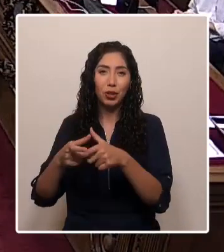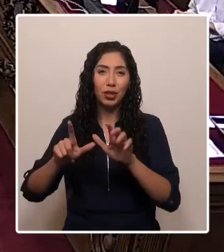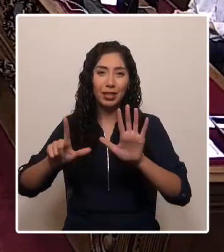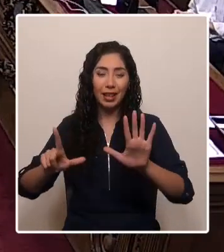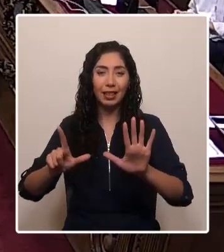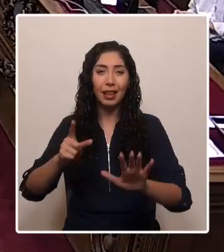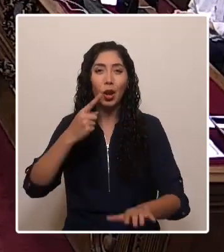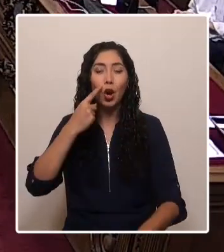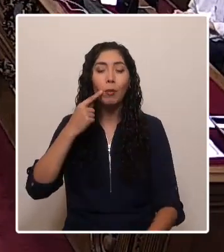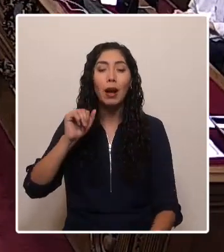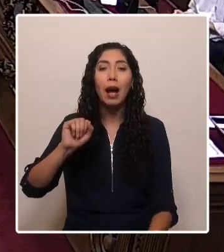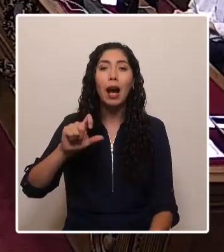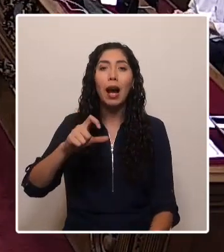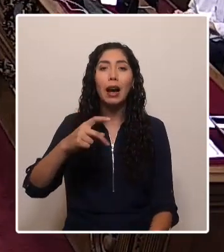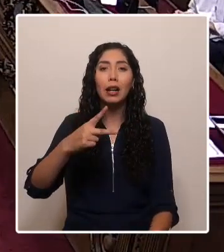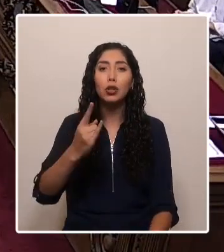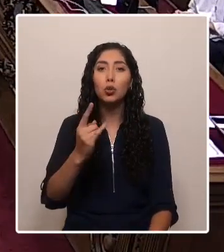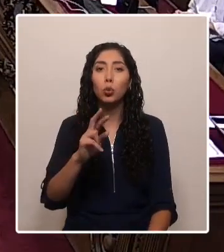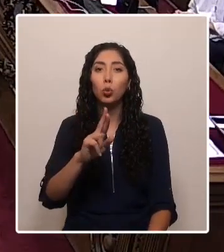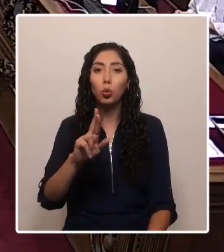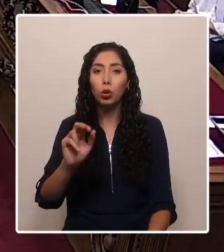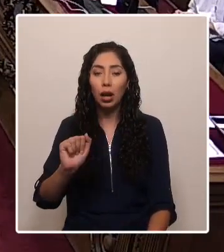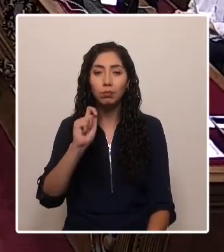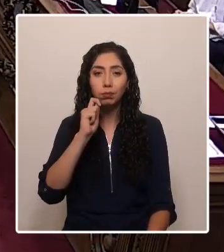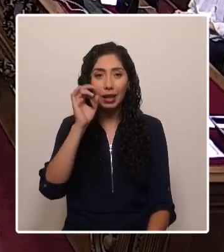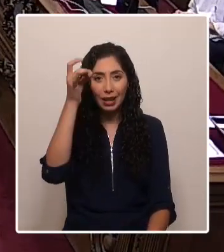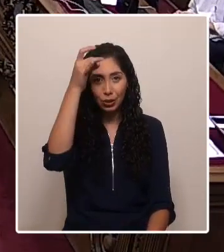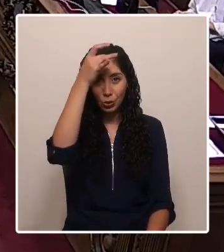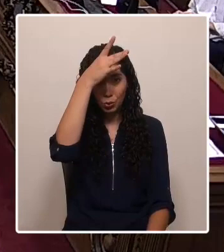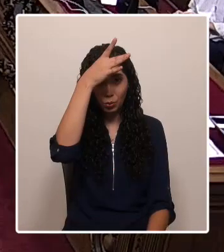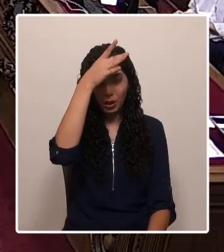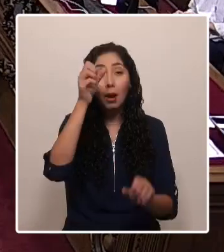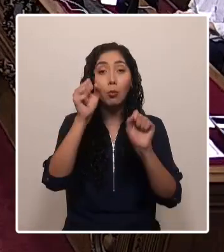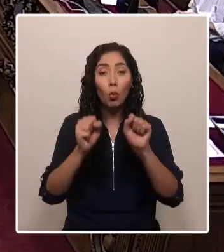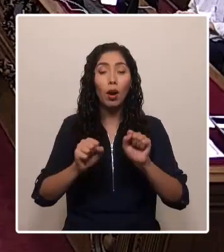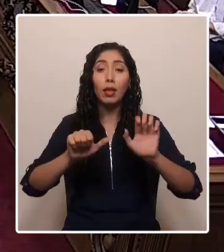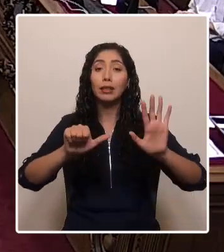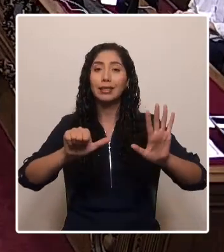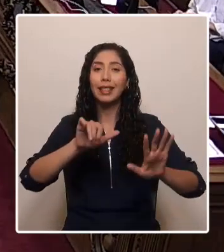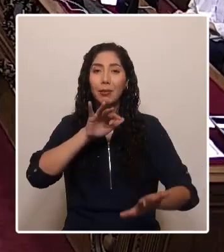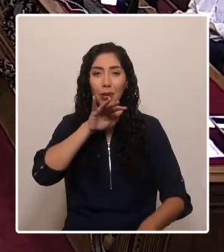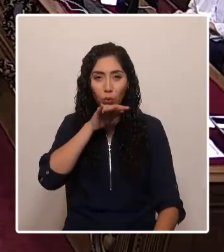Achurra. Convencional Ignacio Achurra tiene la palabra hasta por 6 minutos.